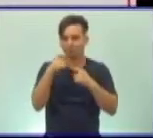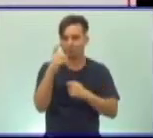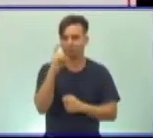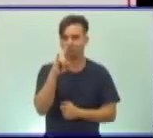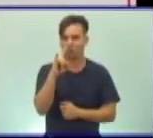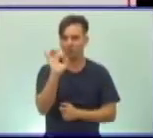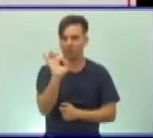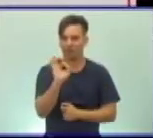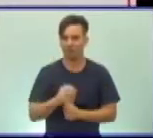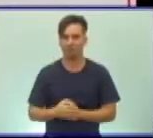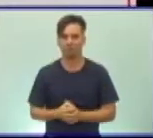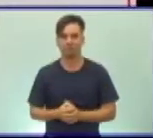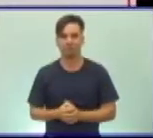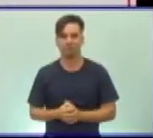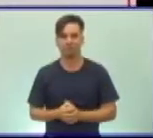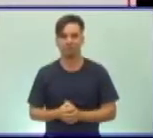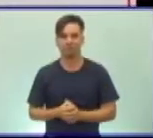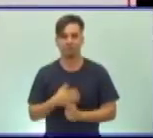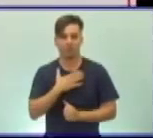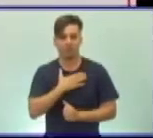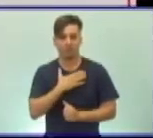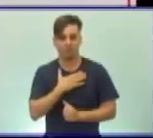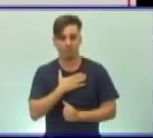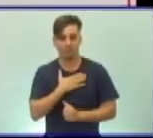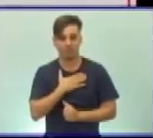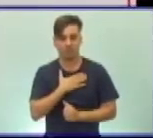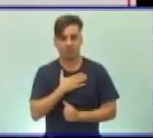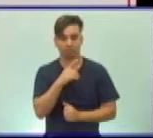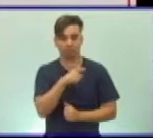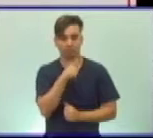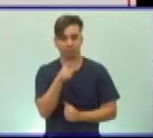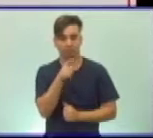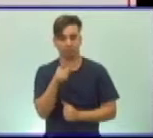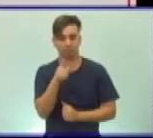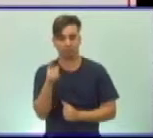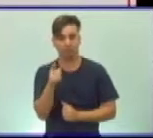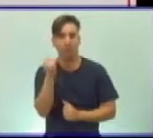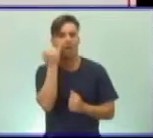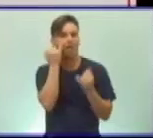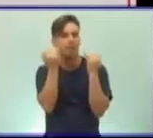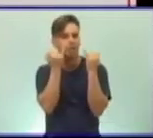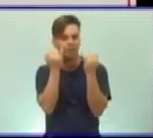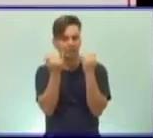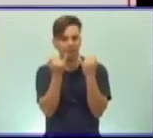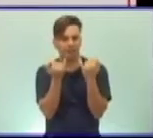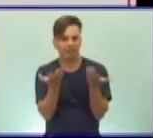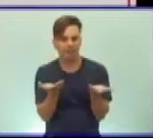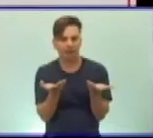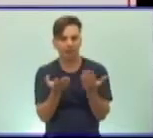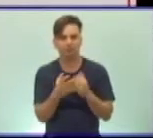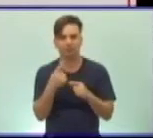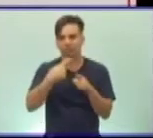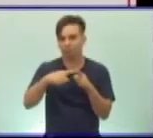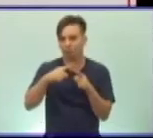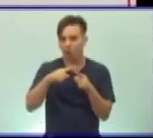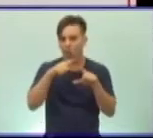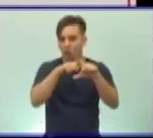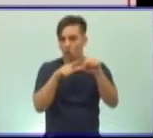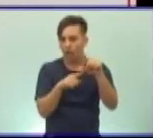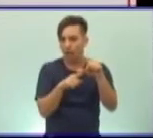la propiedad que tú conoces de transitividad, entonces podemos identificar los dos ángulos